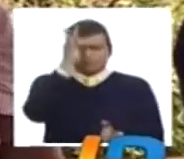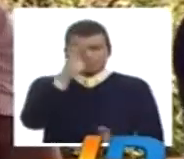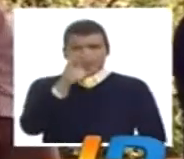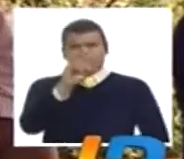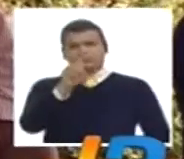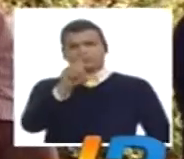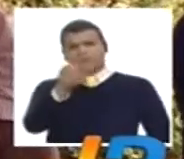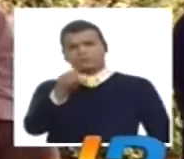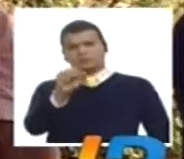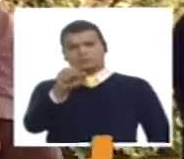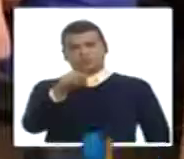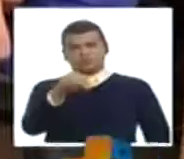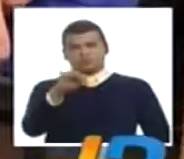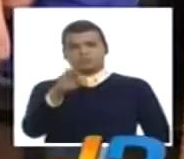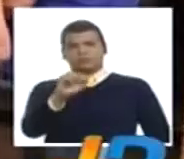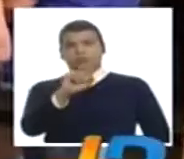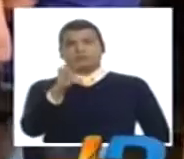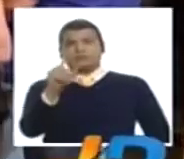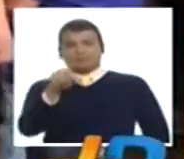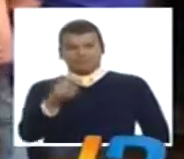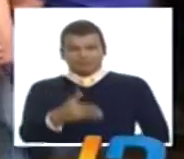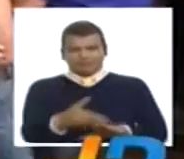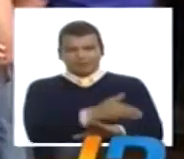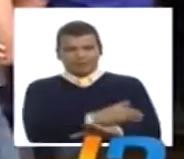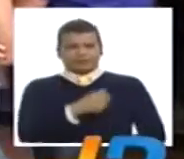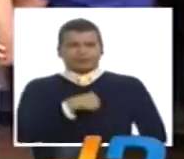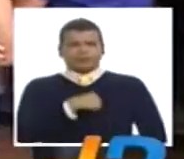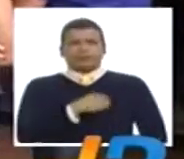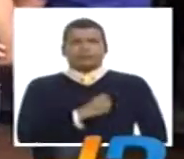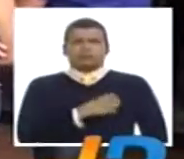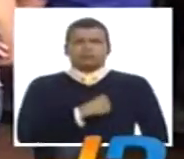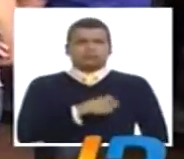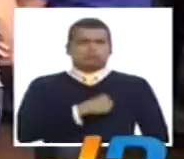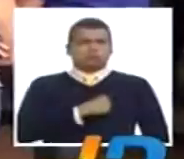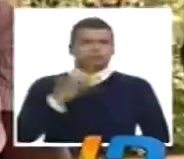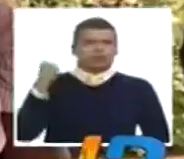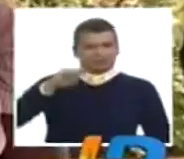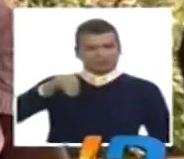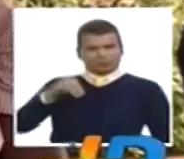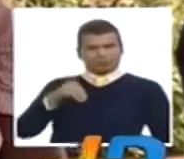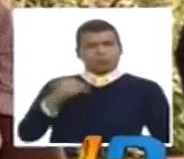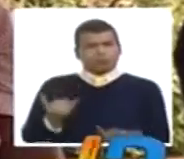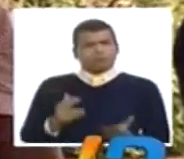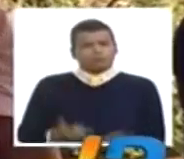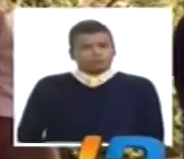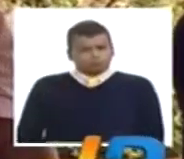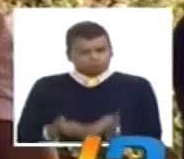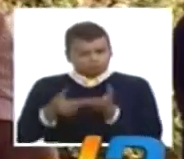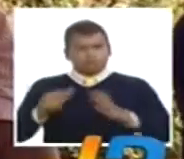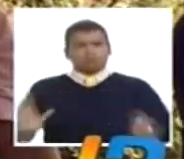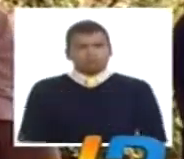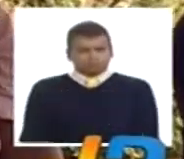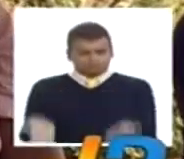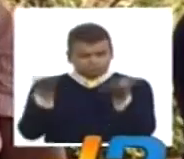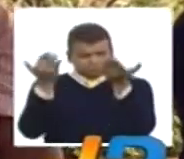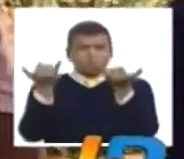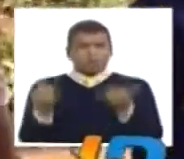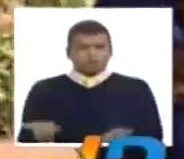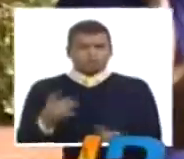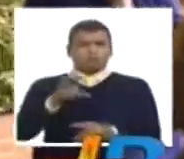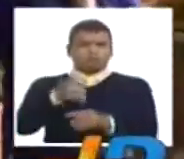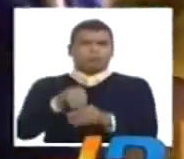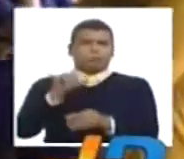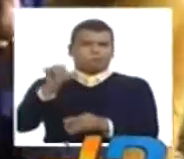cardíaca que sufrió el pasado viernes. Según los médicos que lo atendieron, el comunicador evoluciona positivamente en su proceso de recuperación y por ahora permanecerá